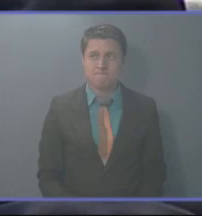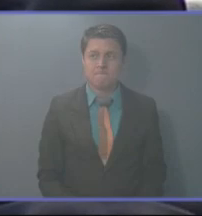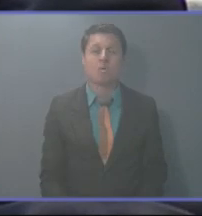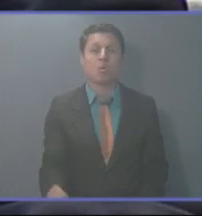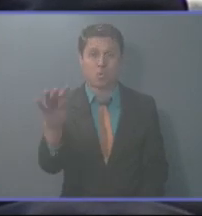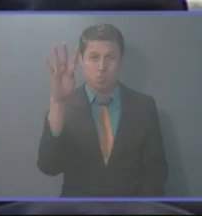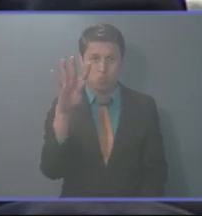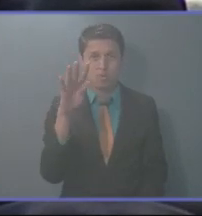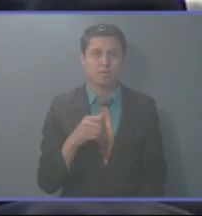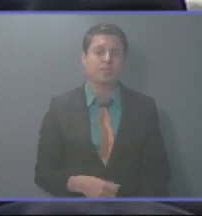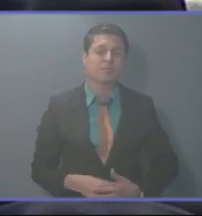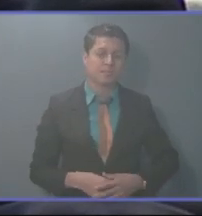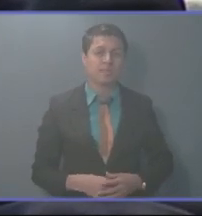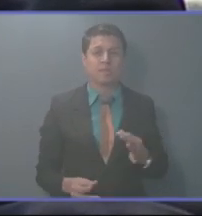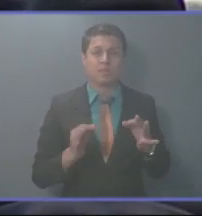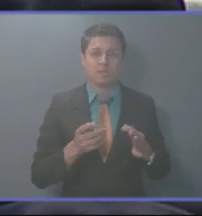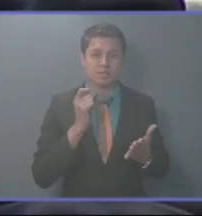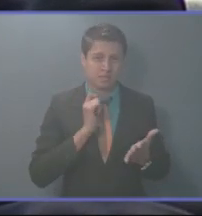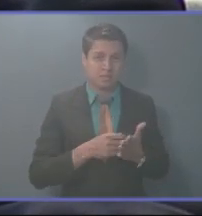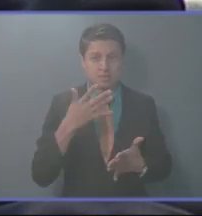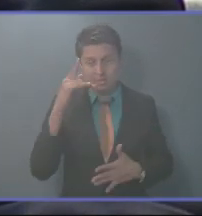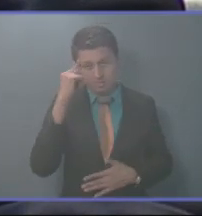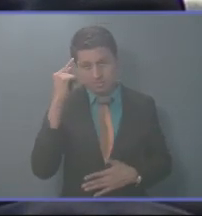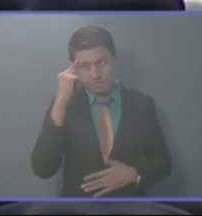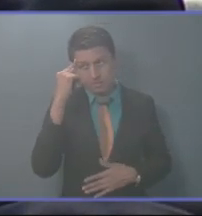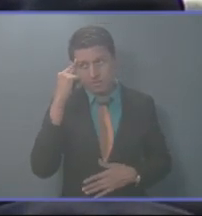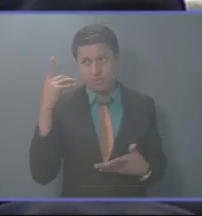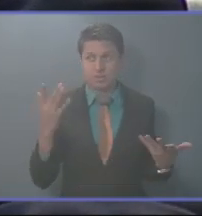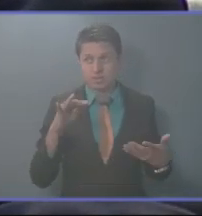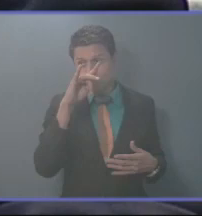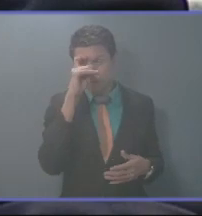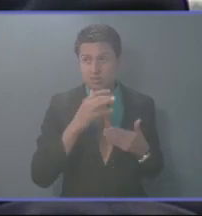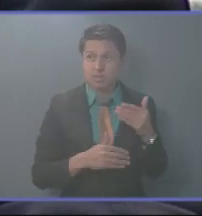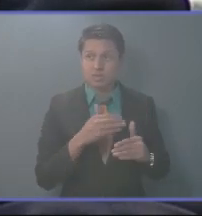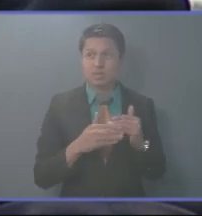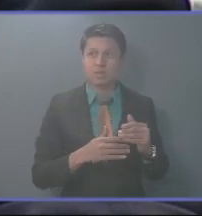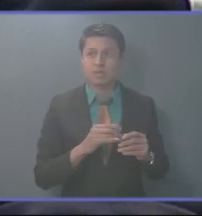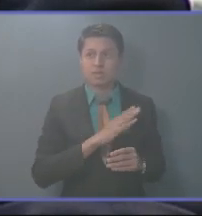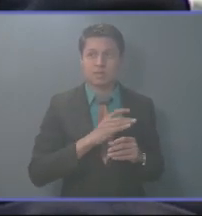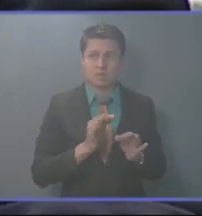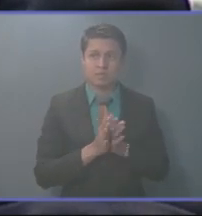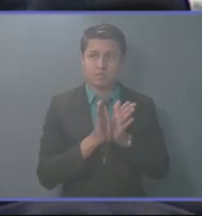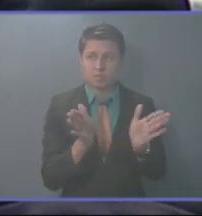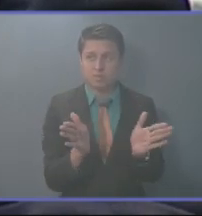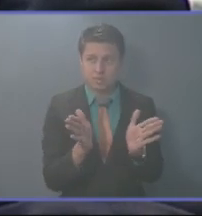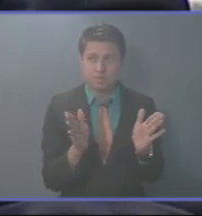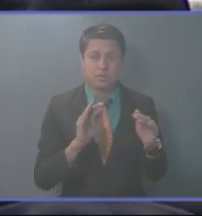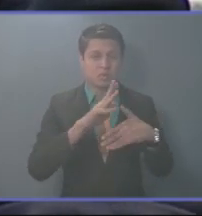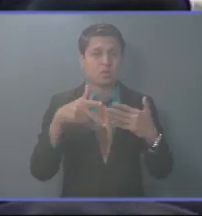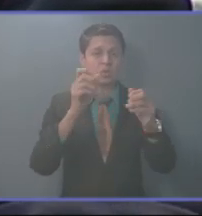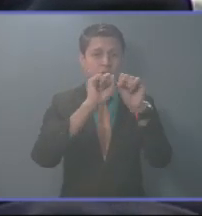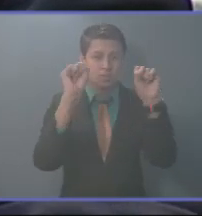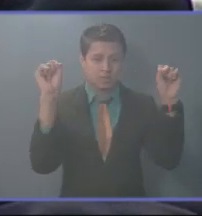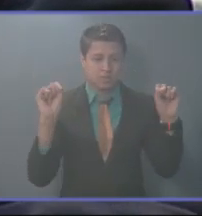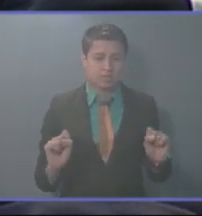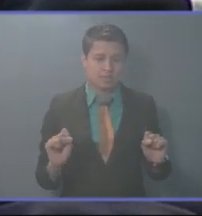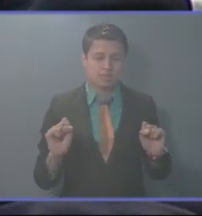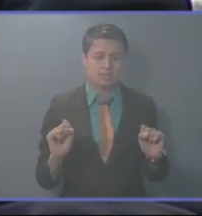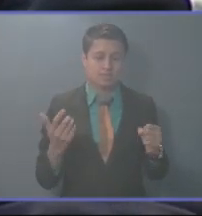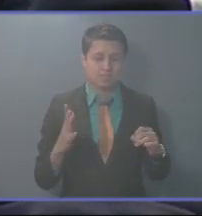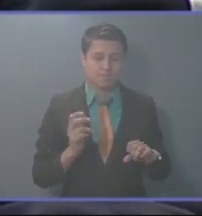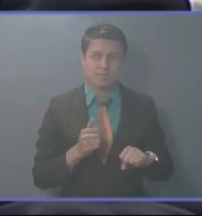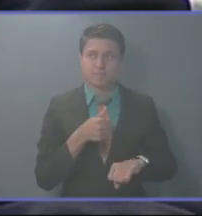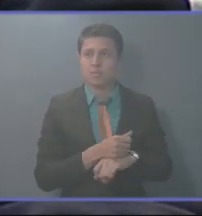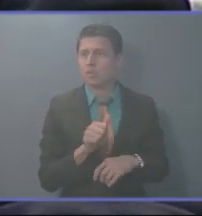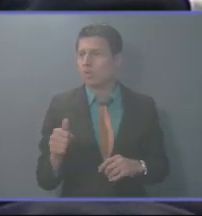Cuatro, que la misma sentencia considera que las conductas que, con carácter generalizado y sistemático, constituyan